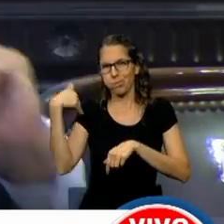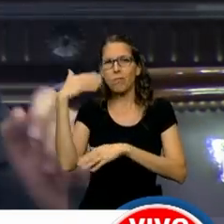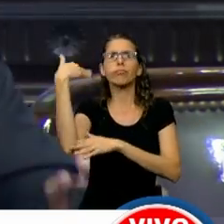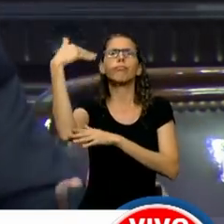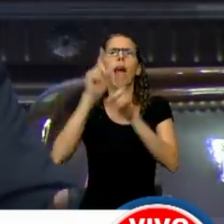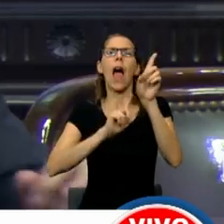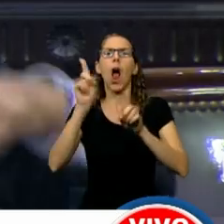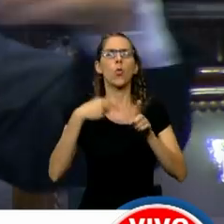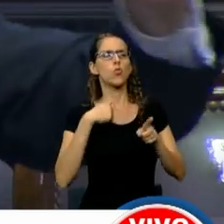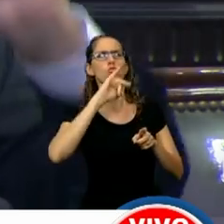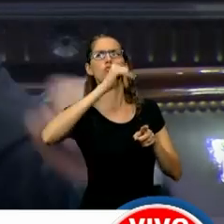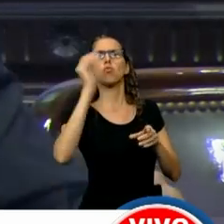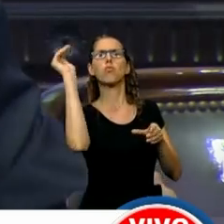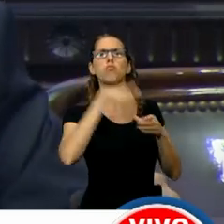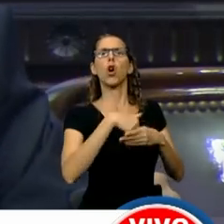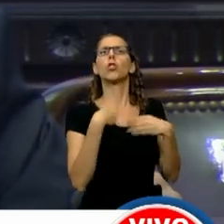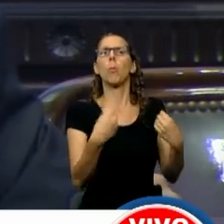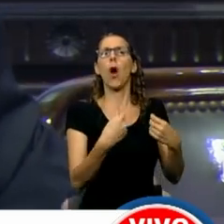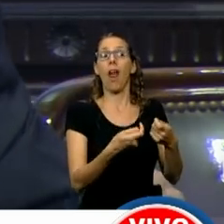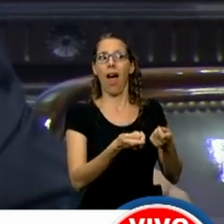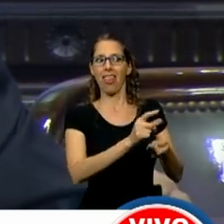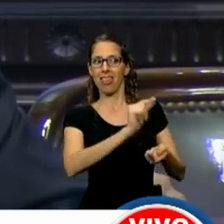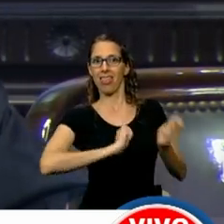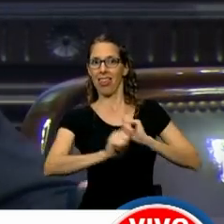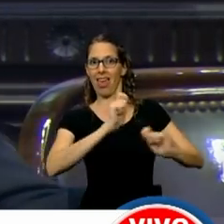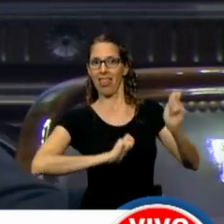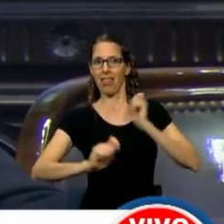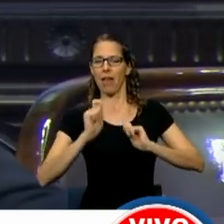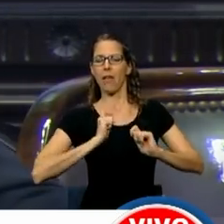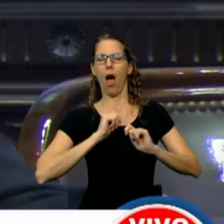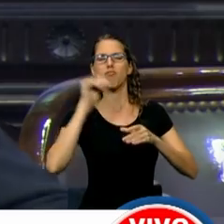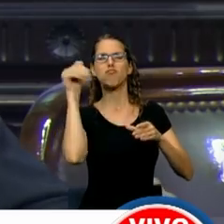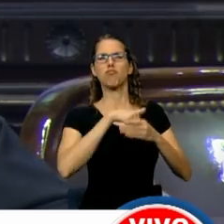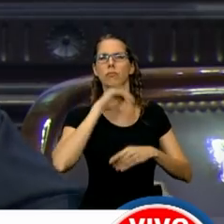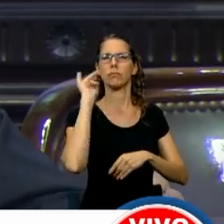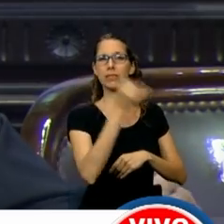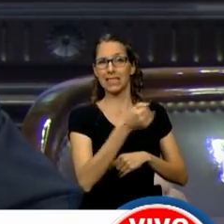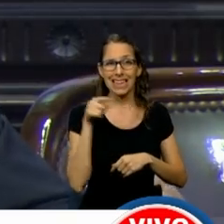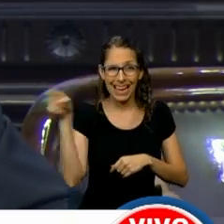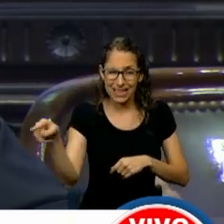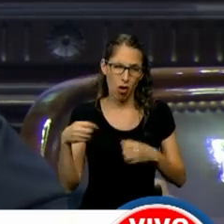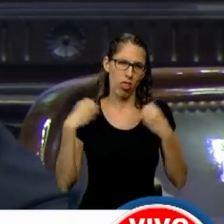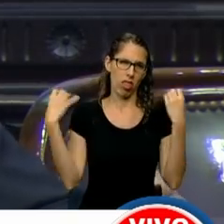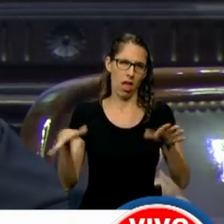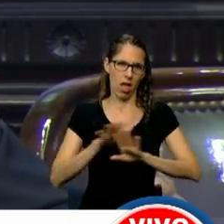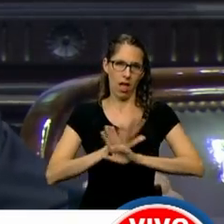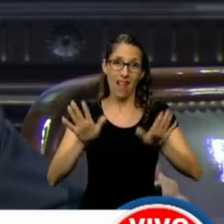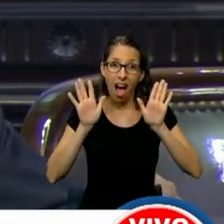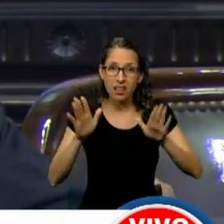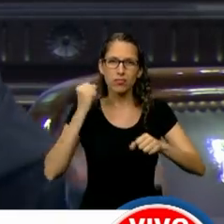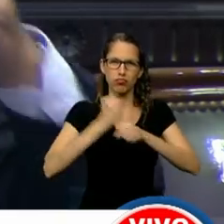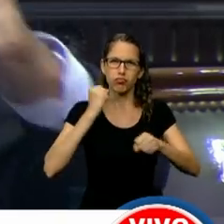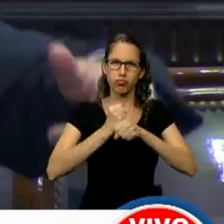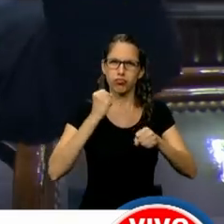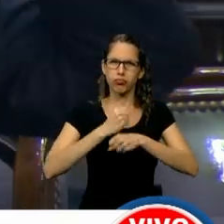porque están por atlanta foros le van a dar tanta figuristas eso de debilidad institucional así no se construye un país en serio como todos nosotros